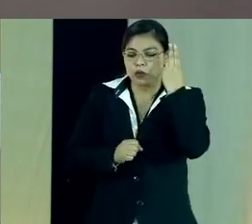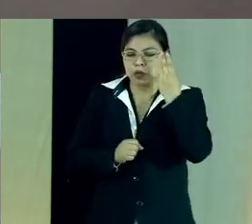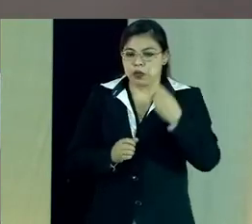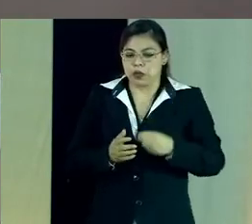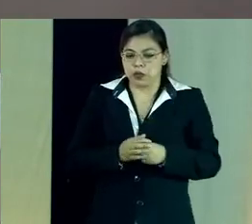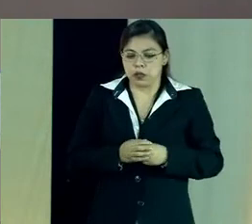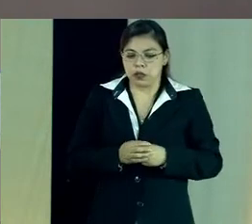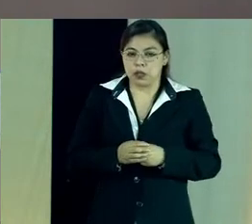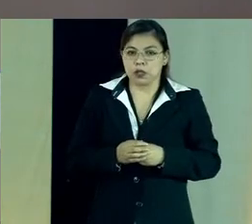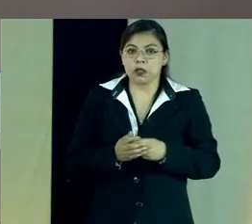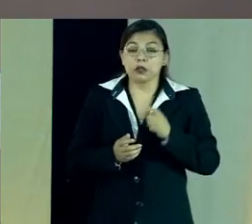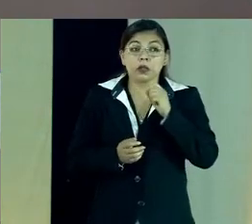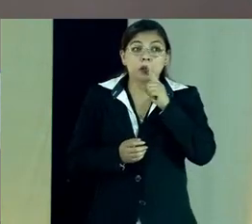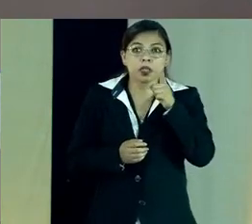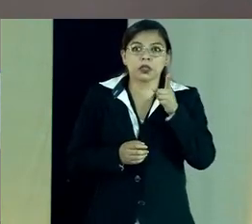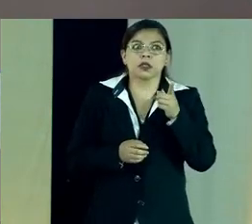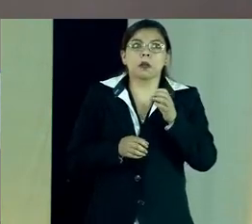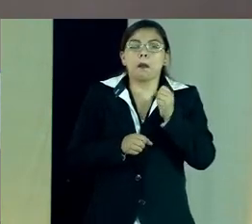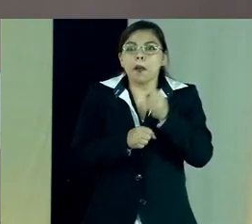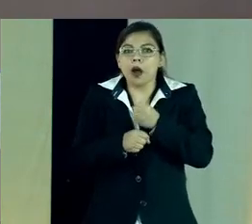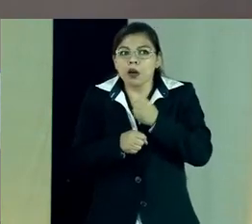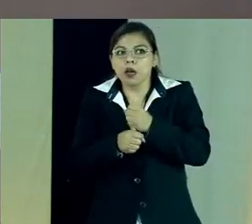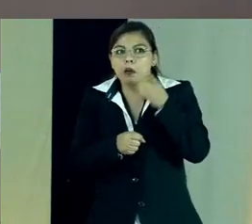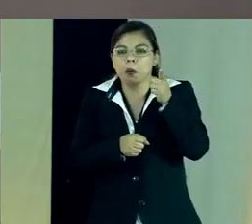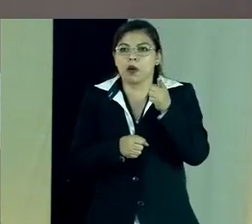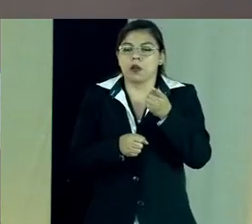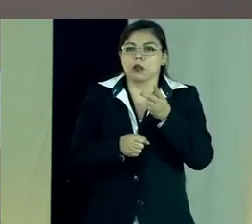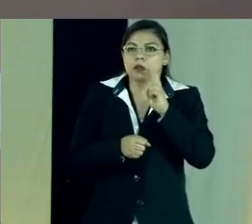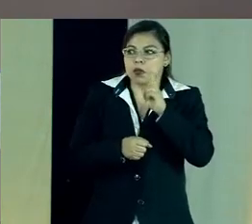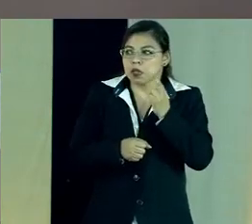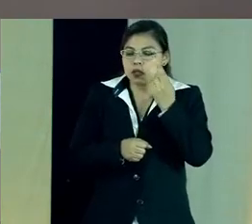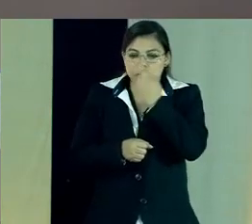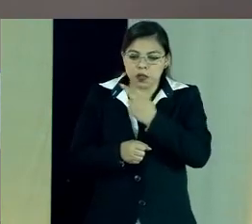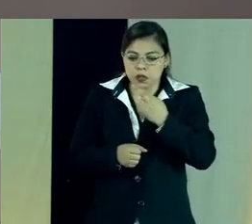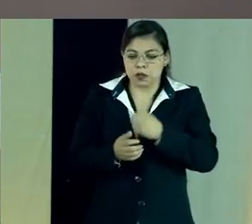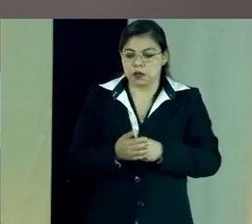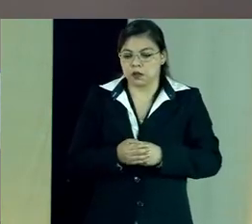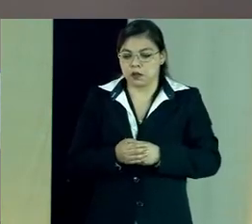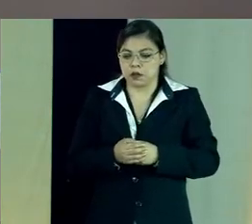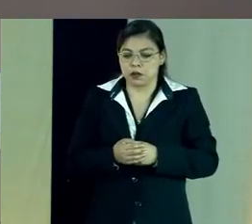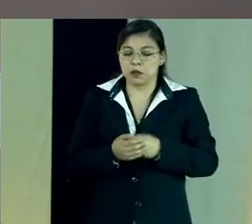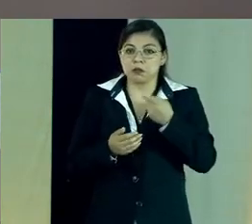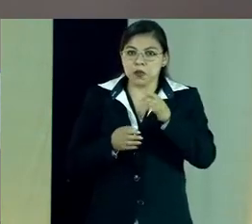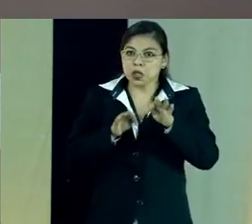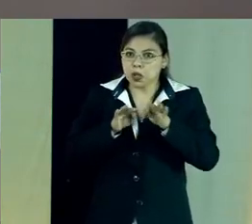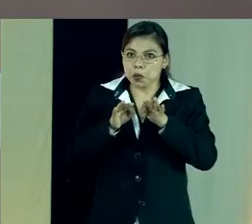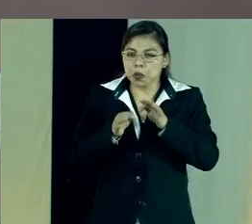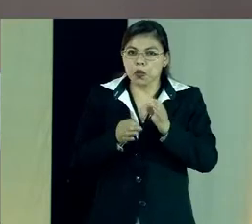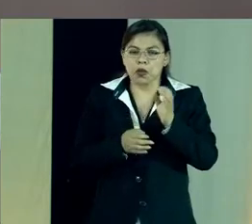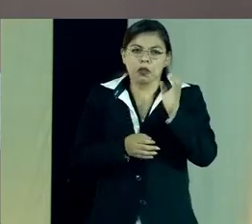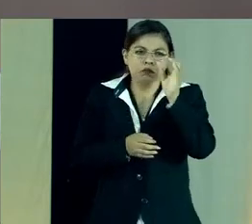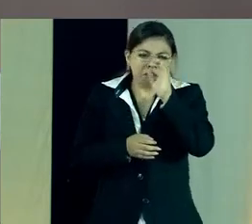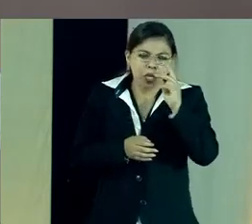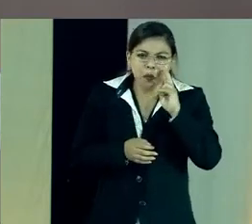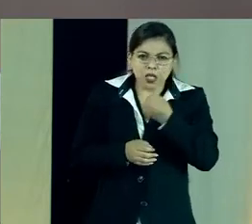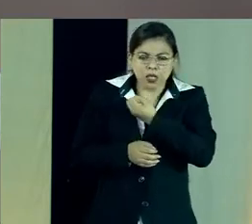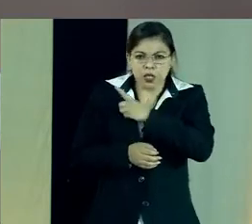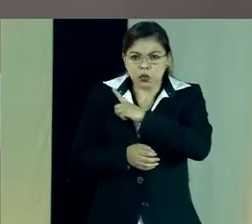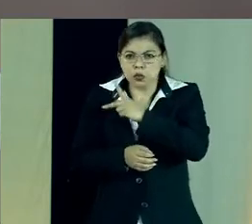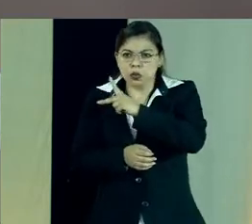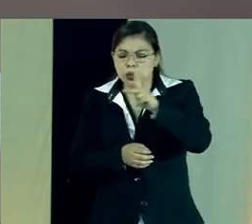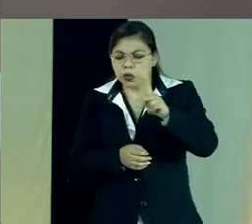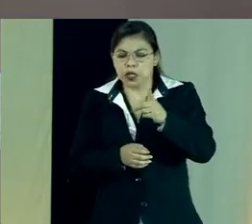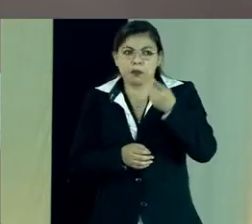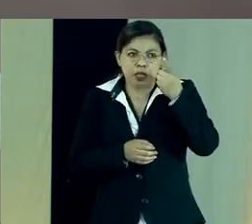con una intensa práctica clínica había hecho gira de trabajo clínico de salud pública en el